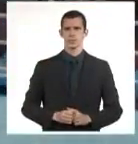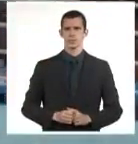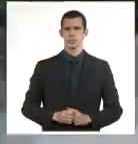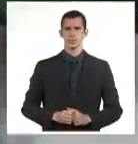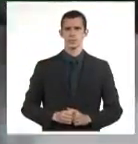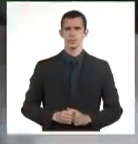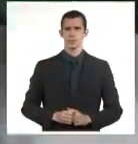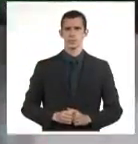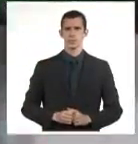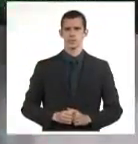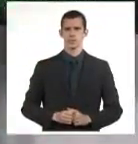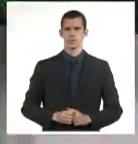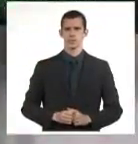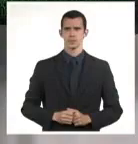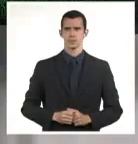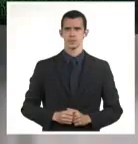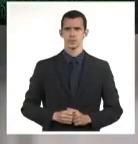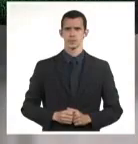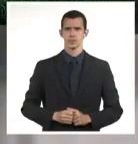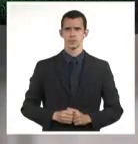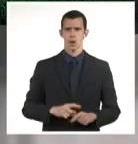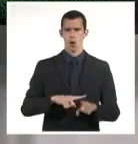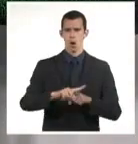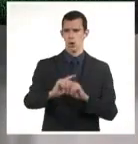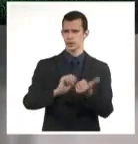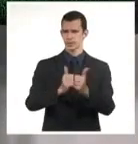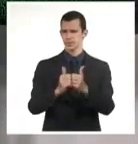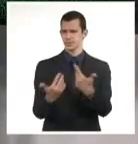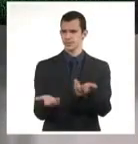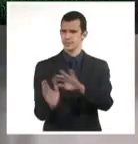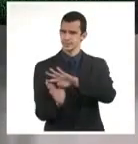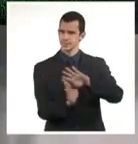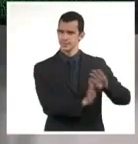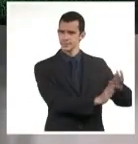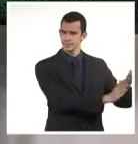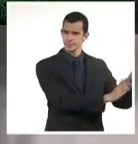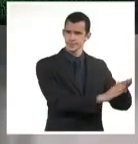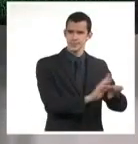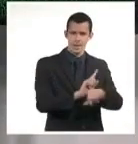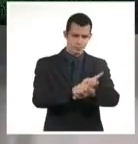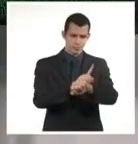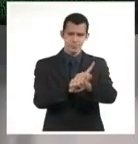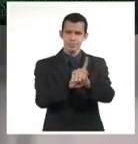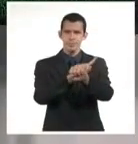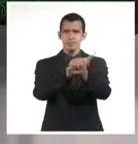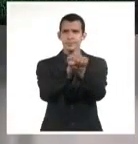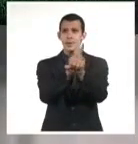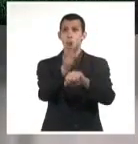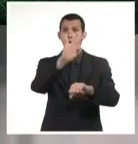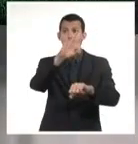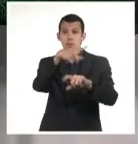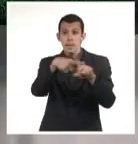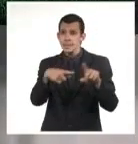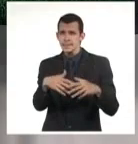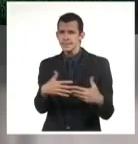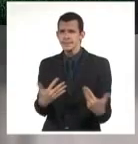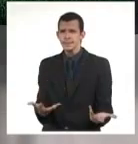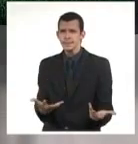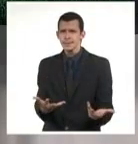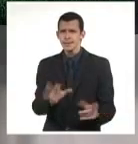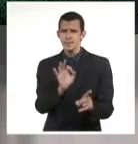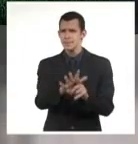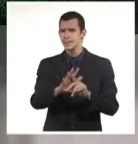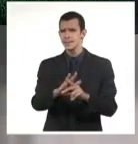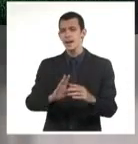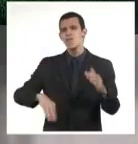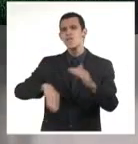Cubana. Cambiando de tema, dentro de pocos minutos, exactamente a las 8:30 de la noche, comenzará el juego